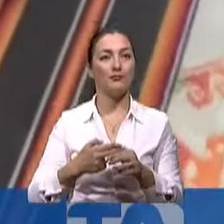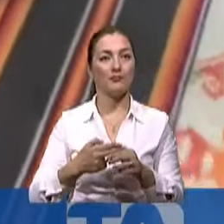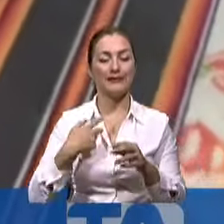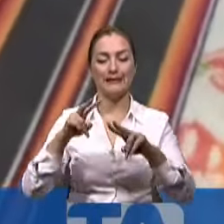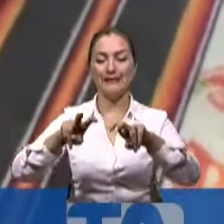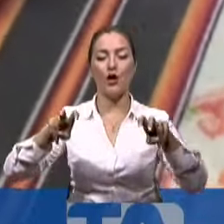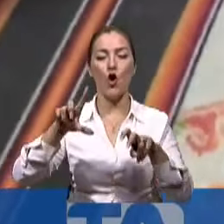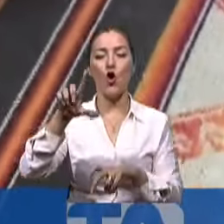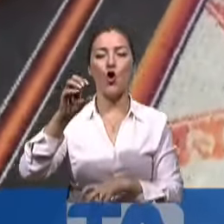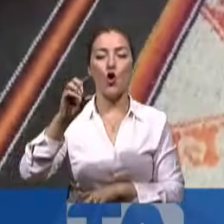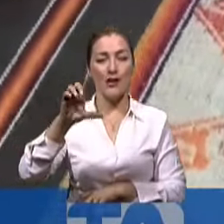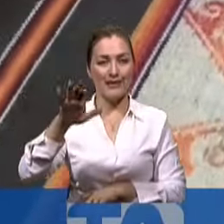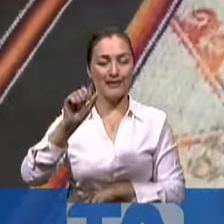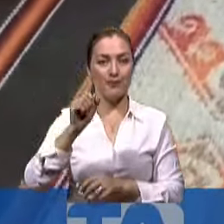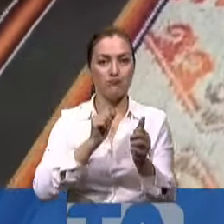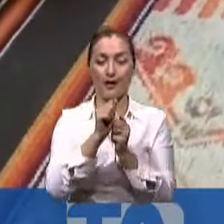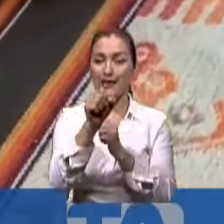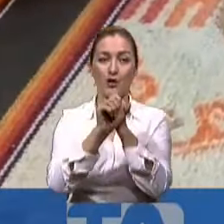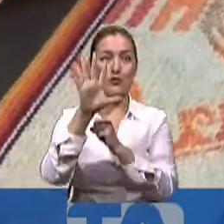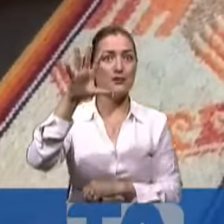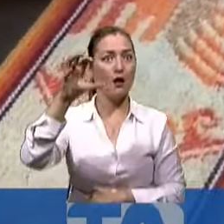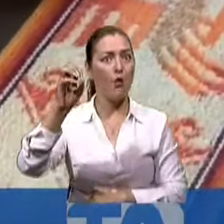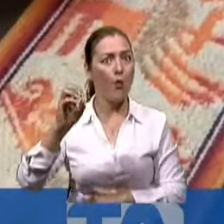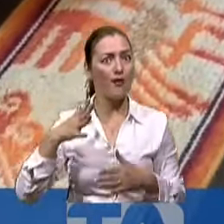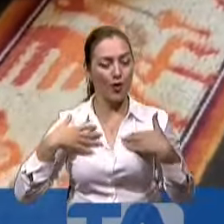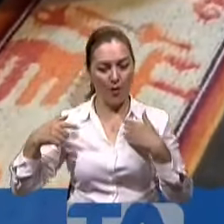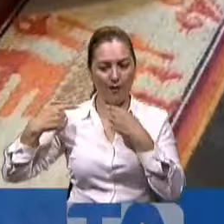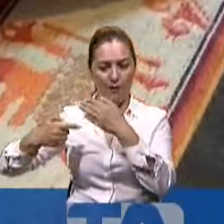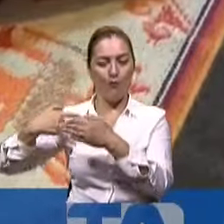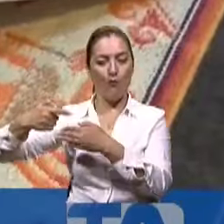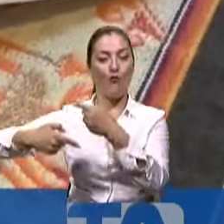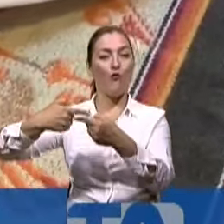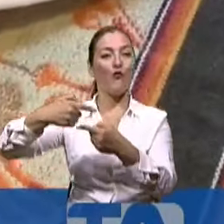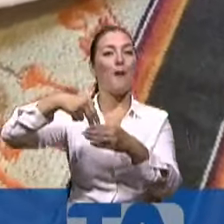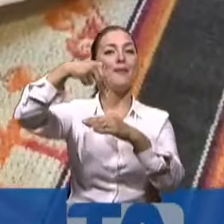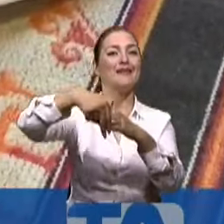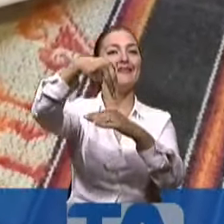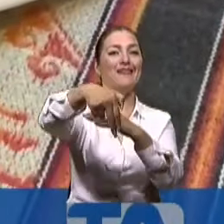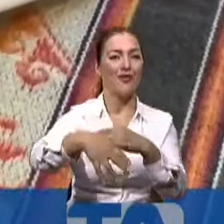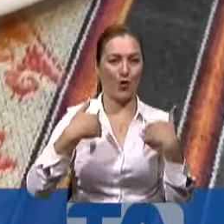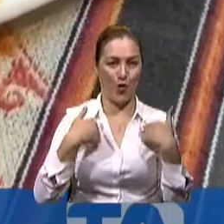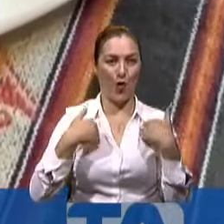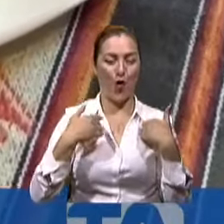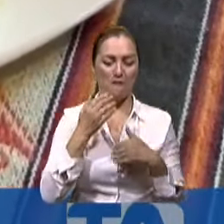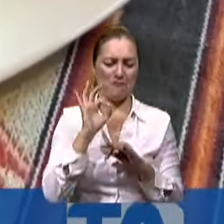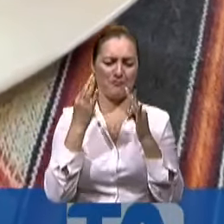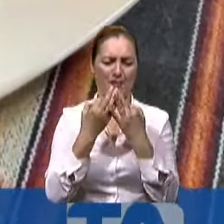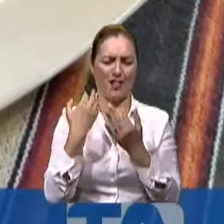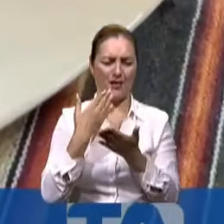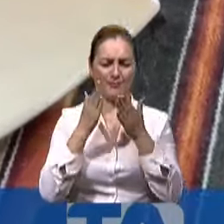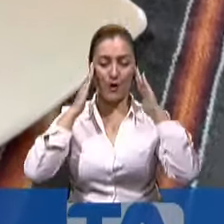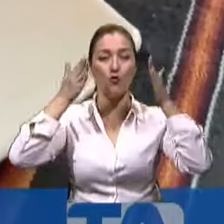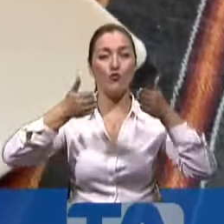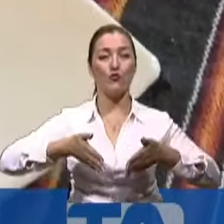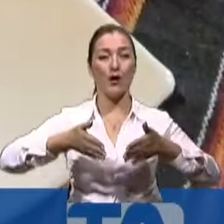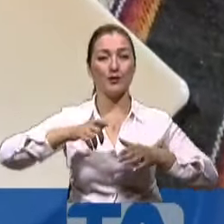que tiene más de 50 años. Yo soy la quinta generación de una familia dedicada a la gastronomía y pues hemos ido de